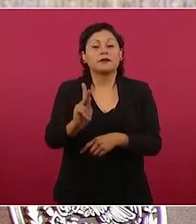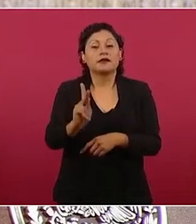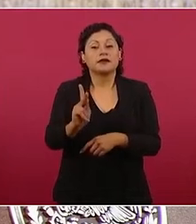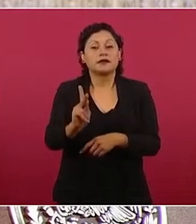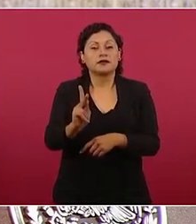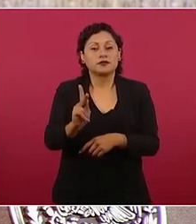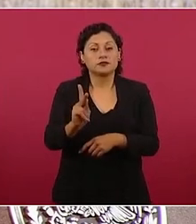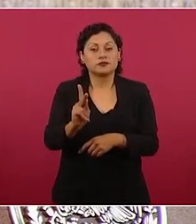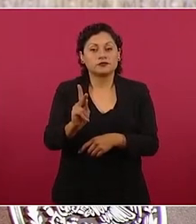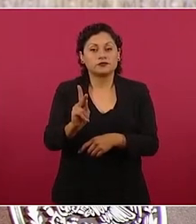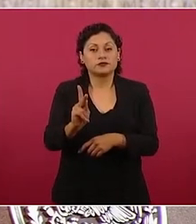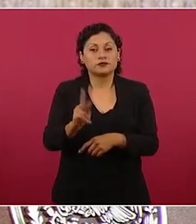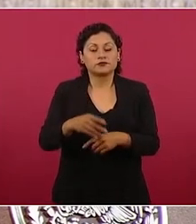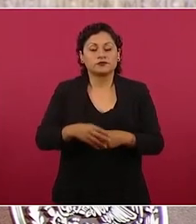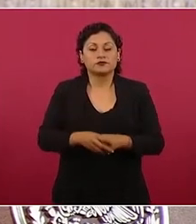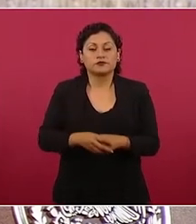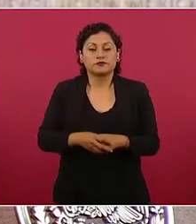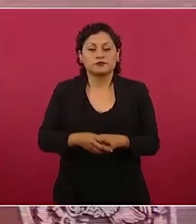recogió